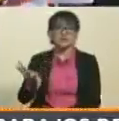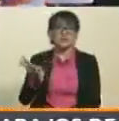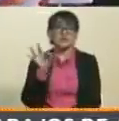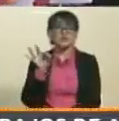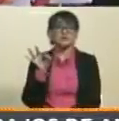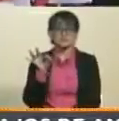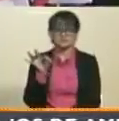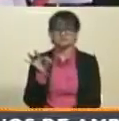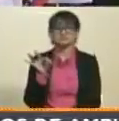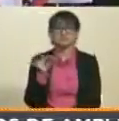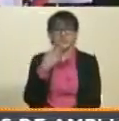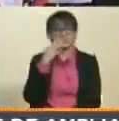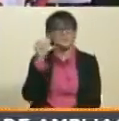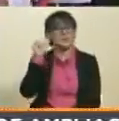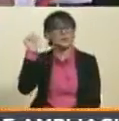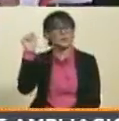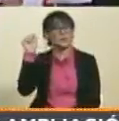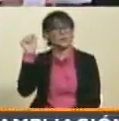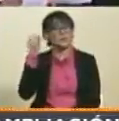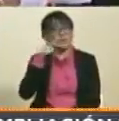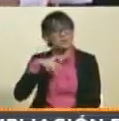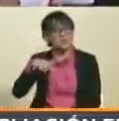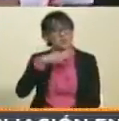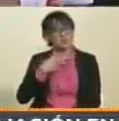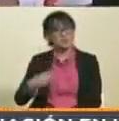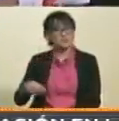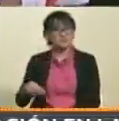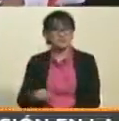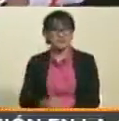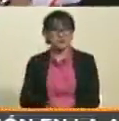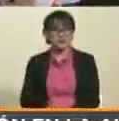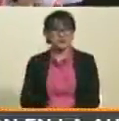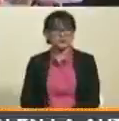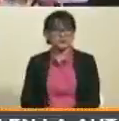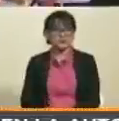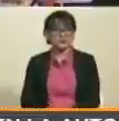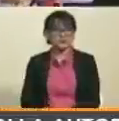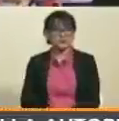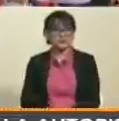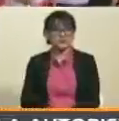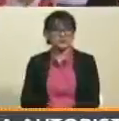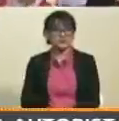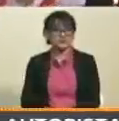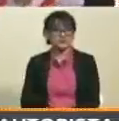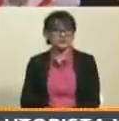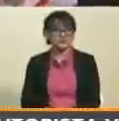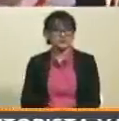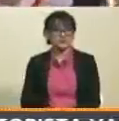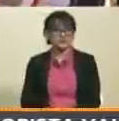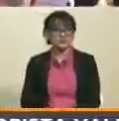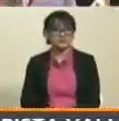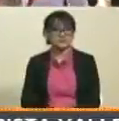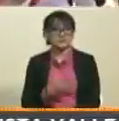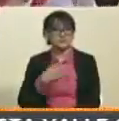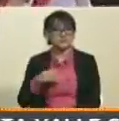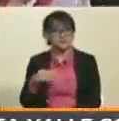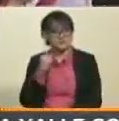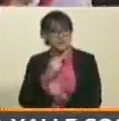a Nicolás Maduro, que es el pueblo presidente, es el presidente pueblo, es el presidente